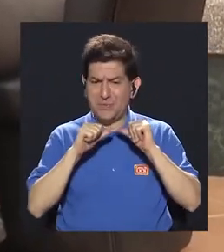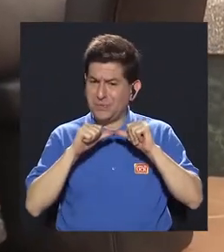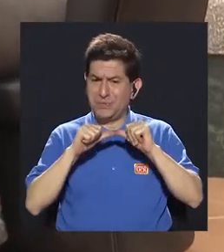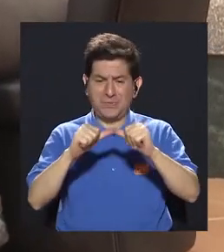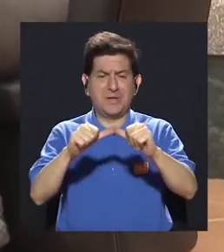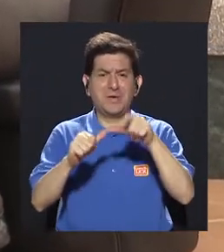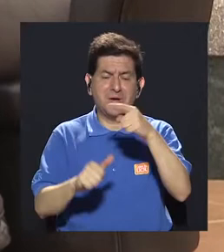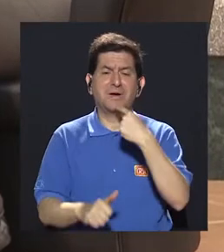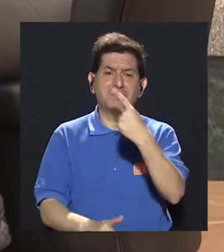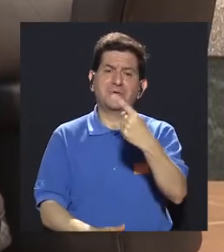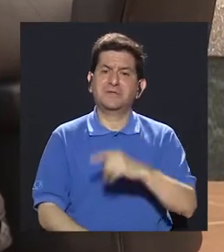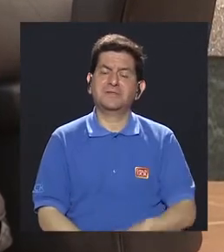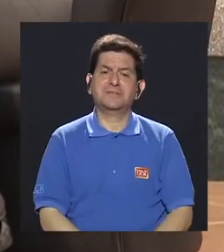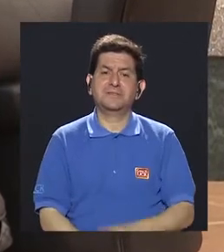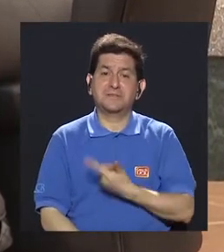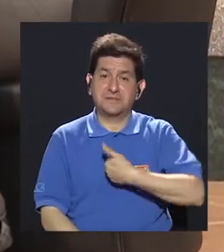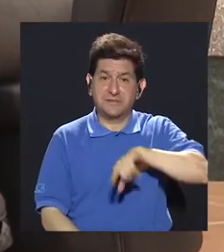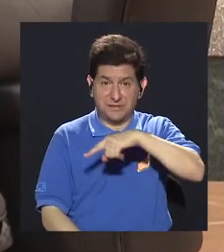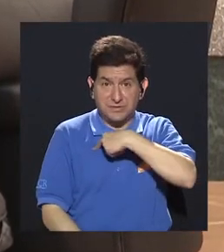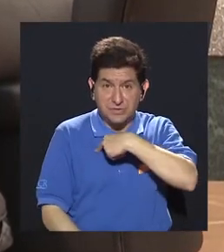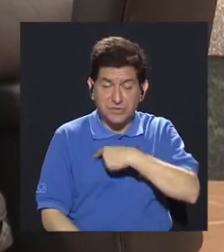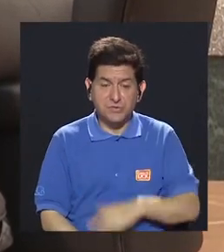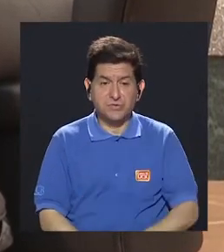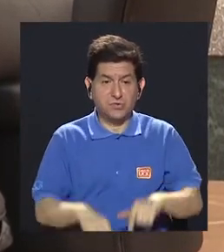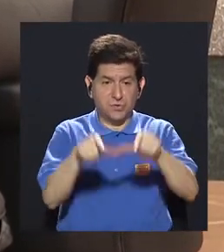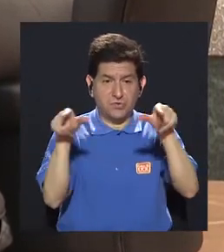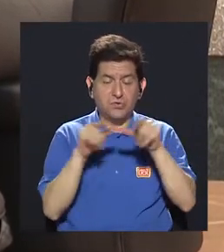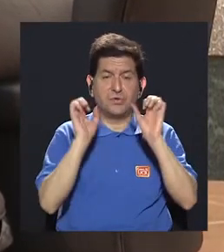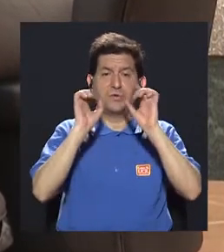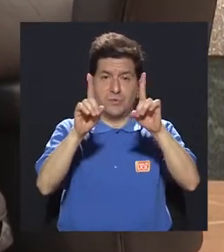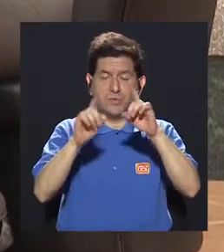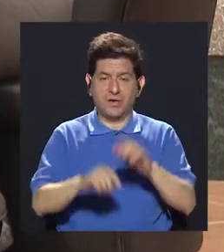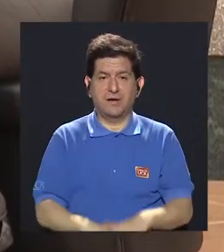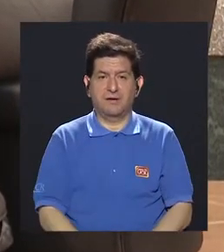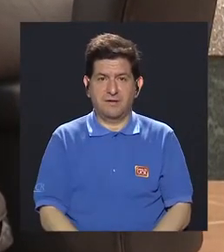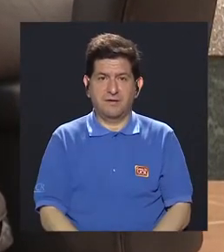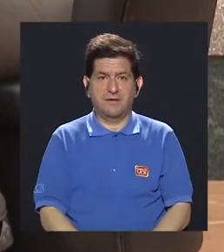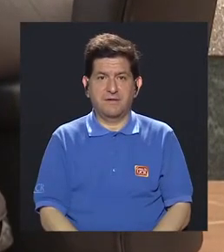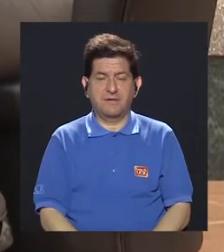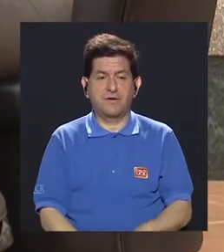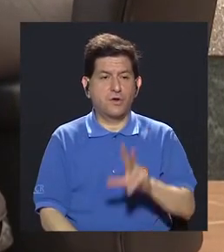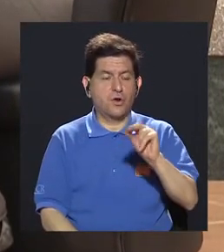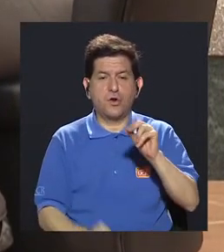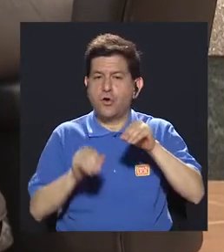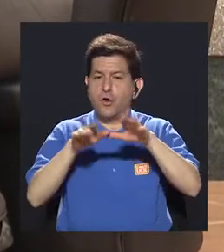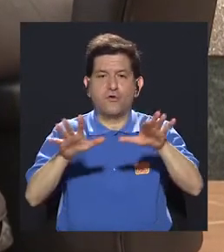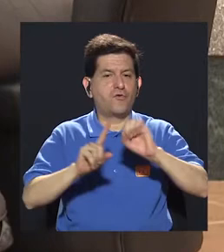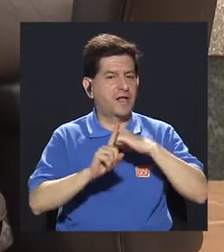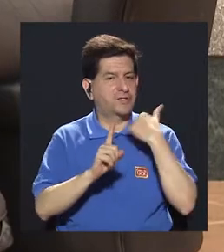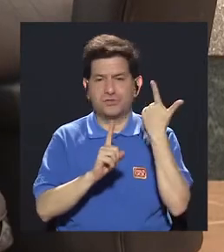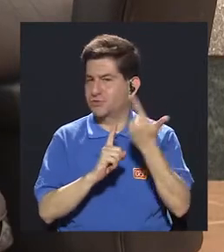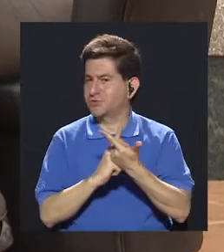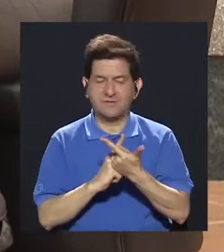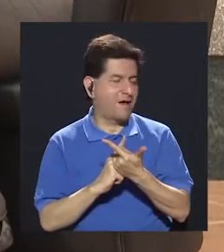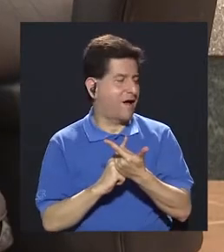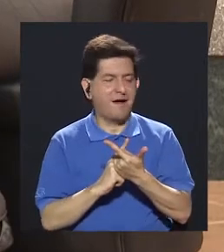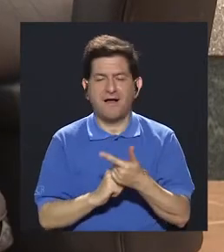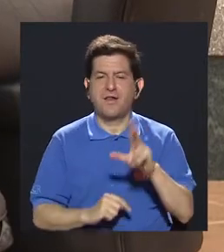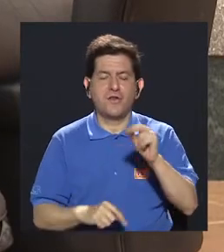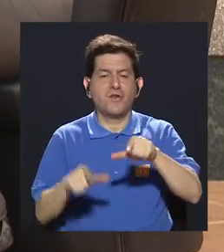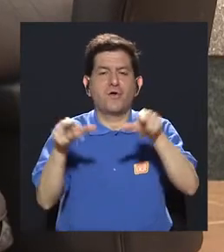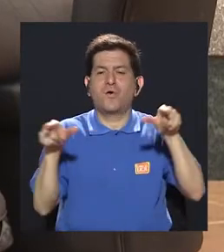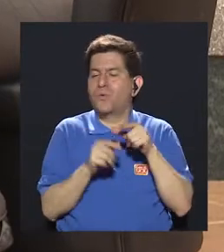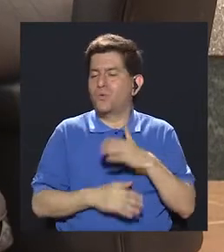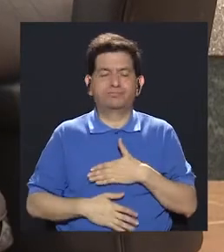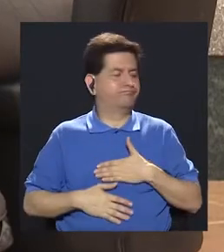competencia constante, como usted bien lo menciona, porque nosotros somos un sitio educativo y no una red social, no un